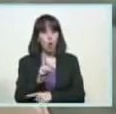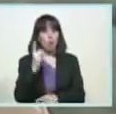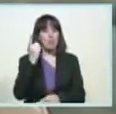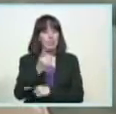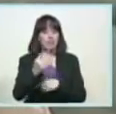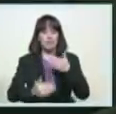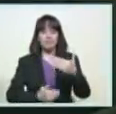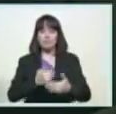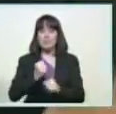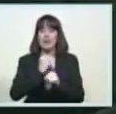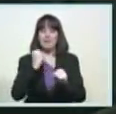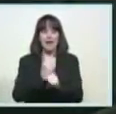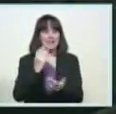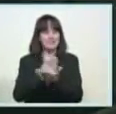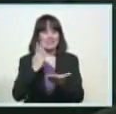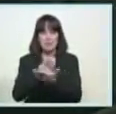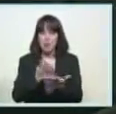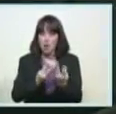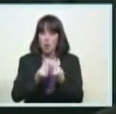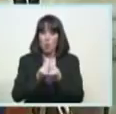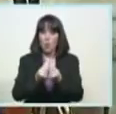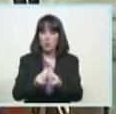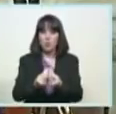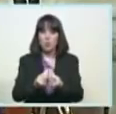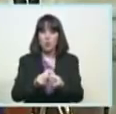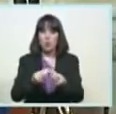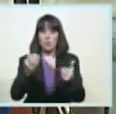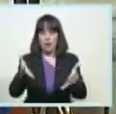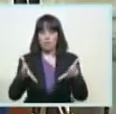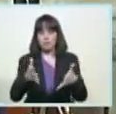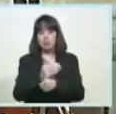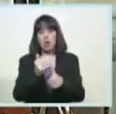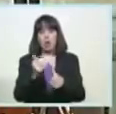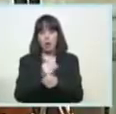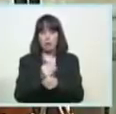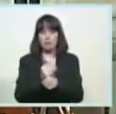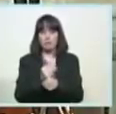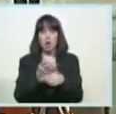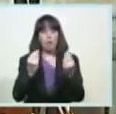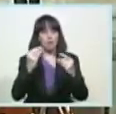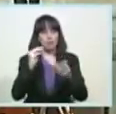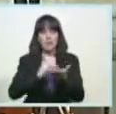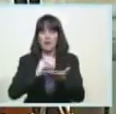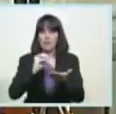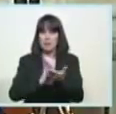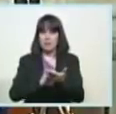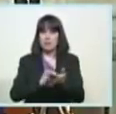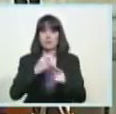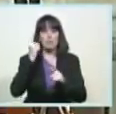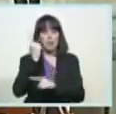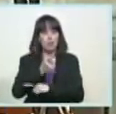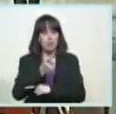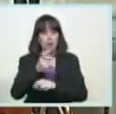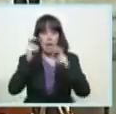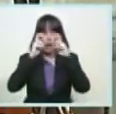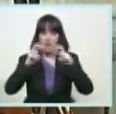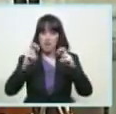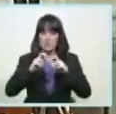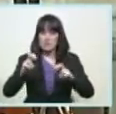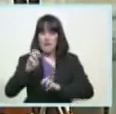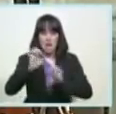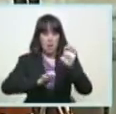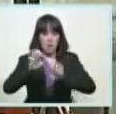que van llegando y algunos reveses también y algunos dolores revisemos el sistema vicepresidente